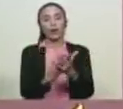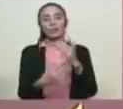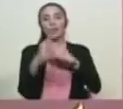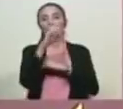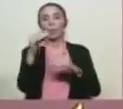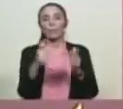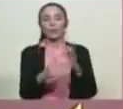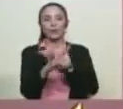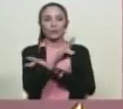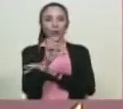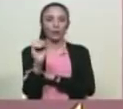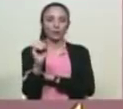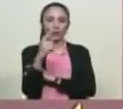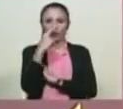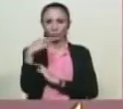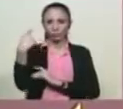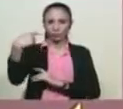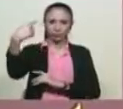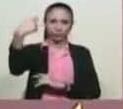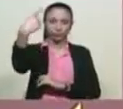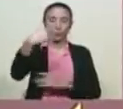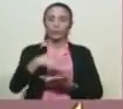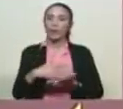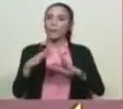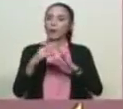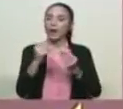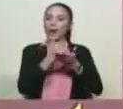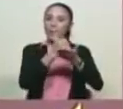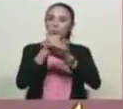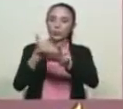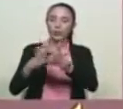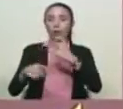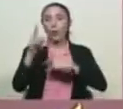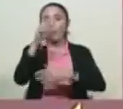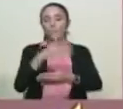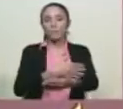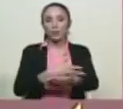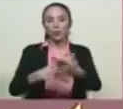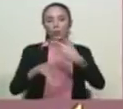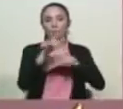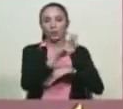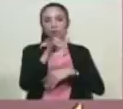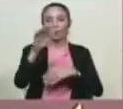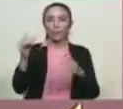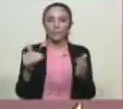2018-2020, que va a proteger a